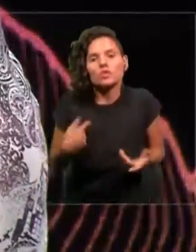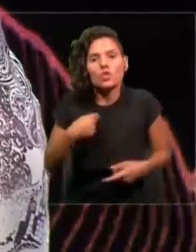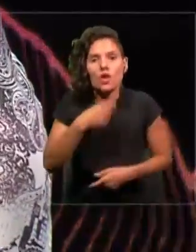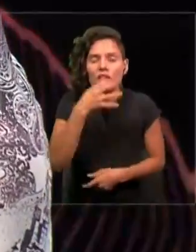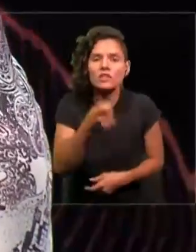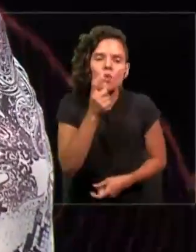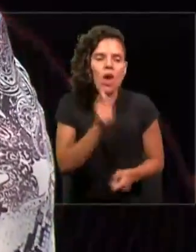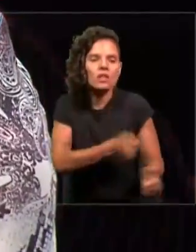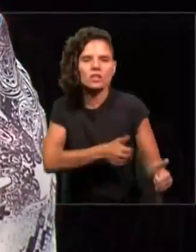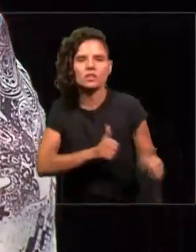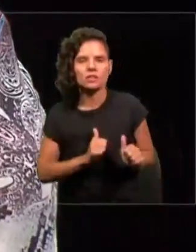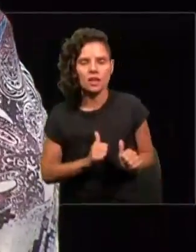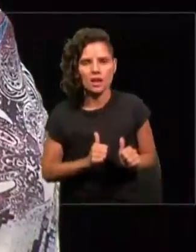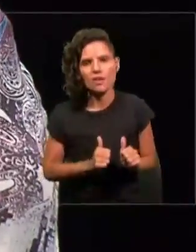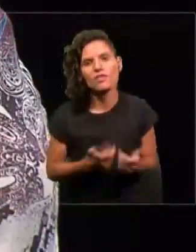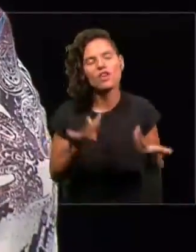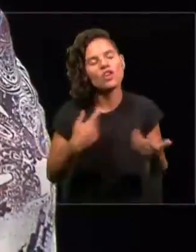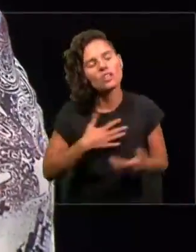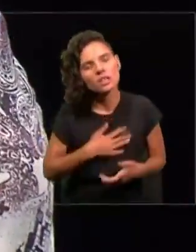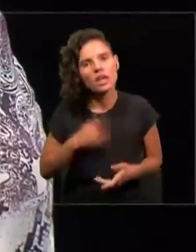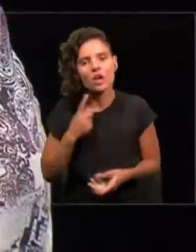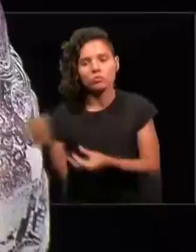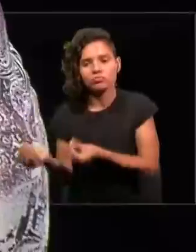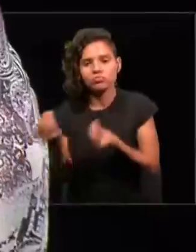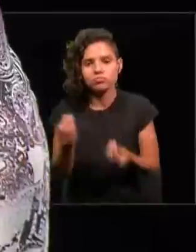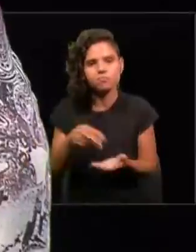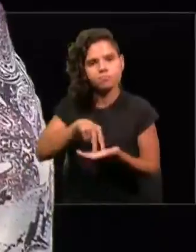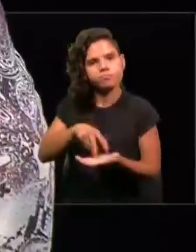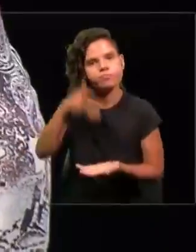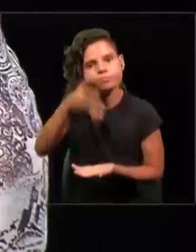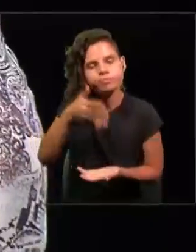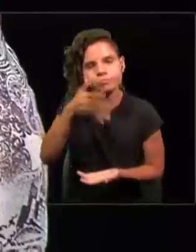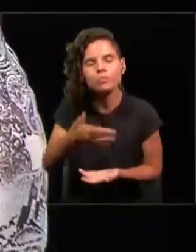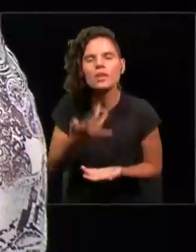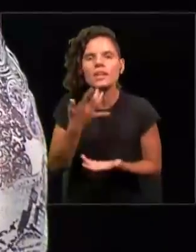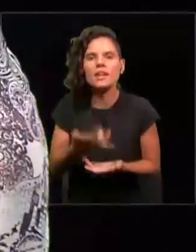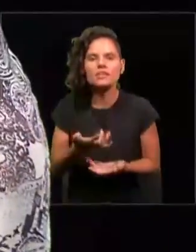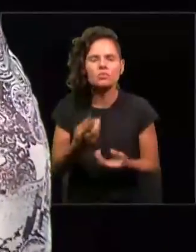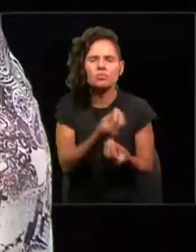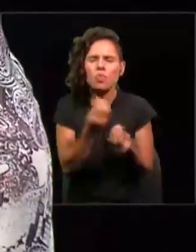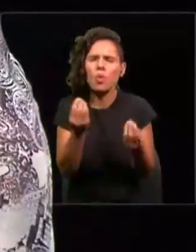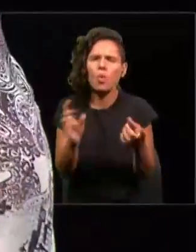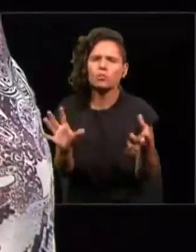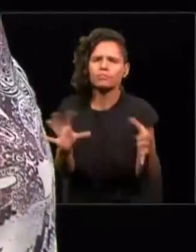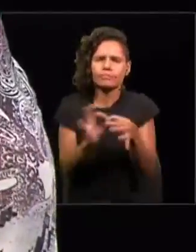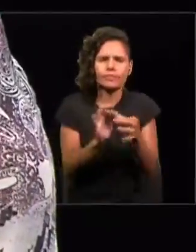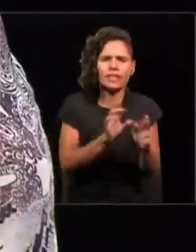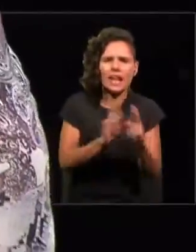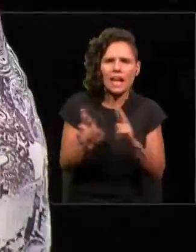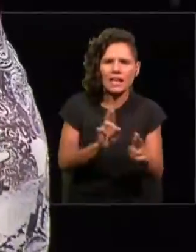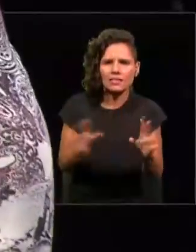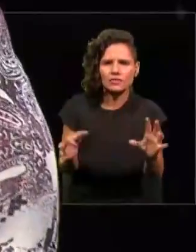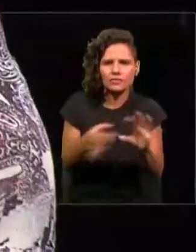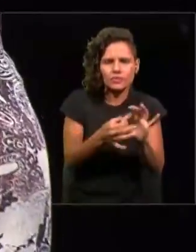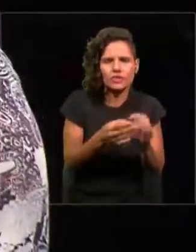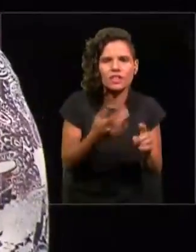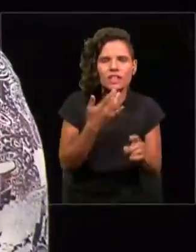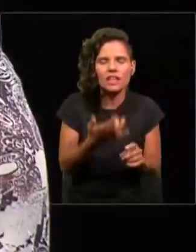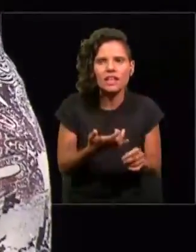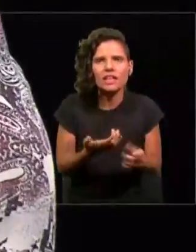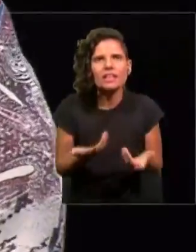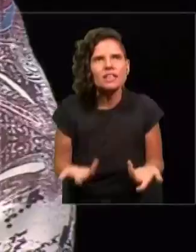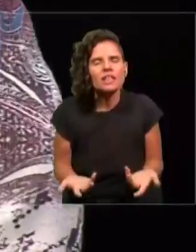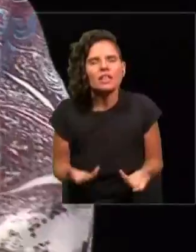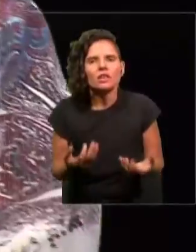al desafío que he querido traer hoy acá y que tiene tantísimo que ver con justamente nada menos